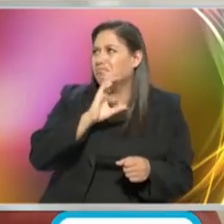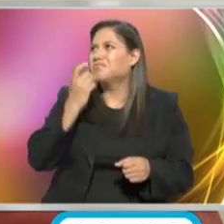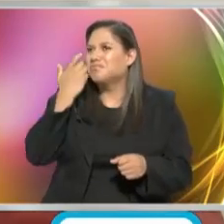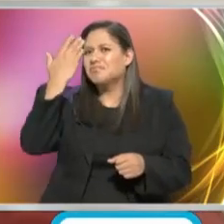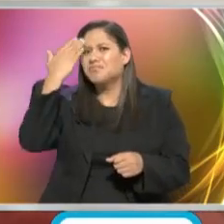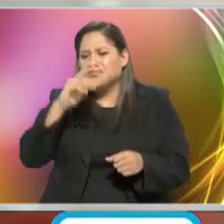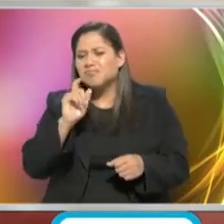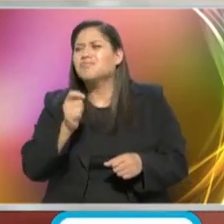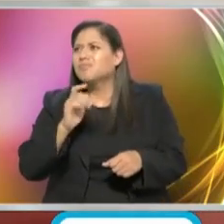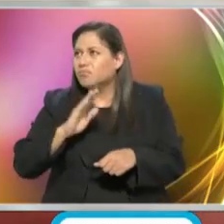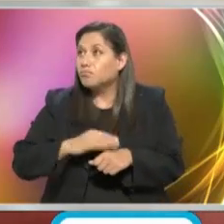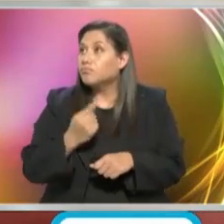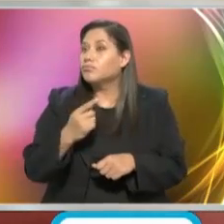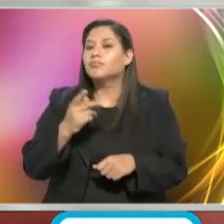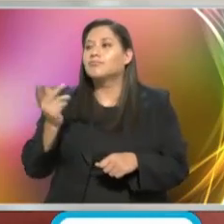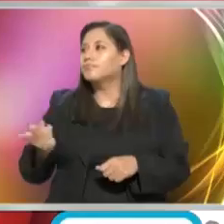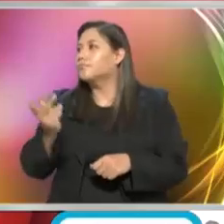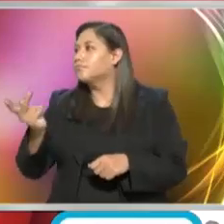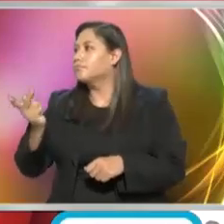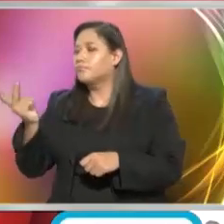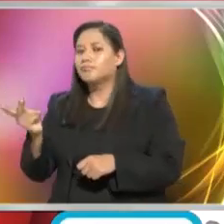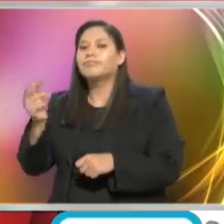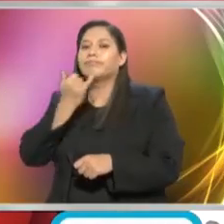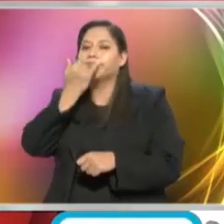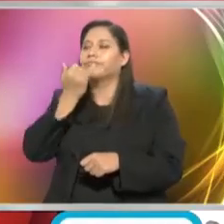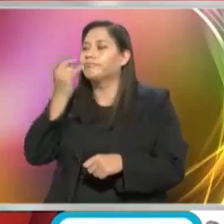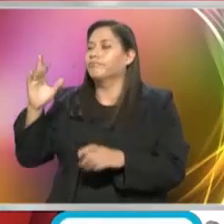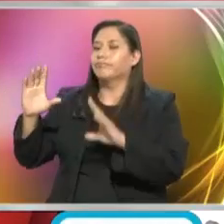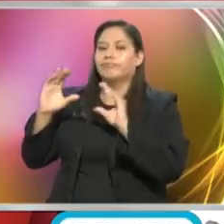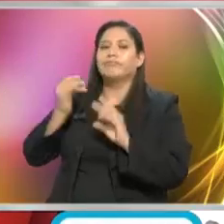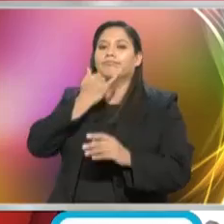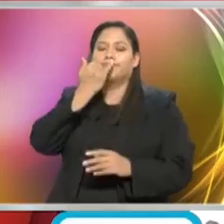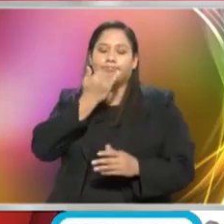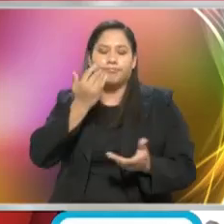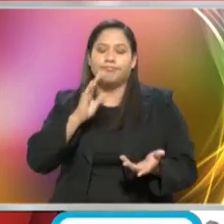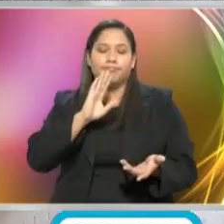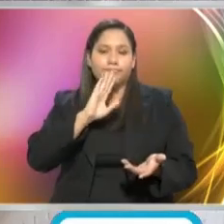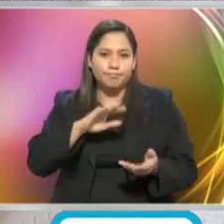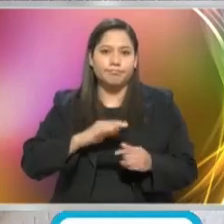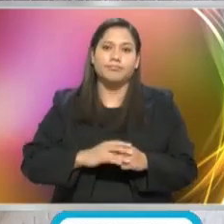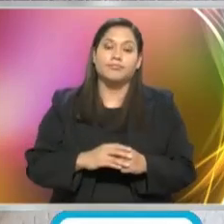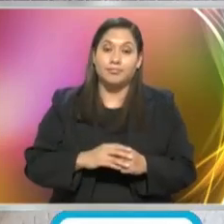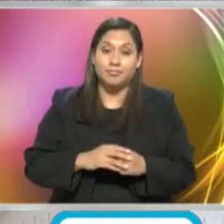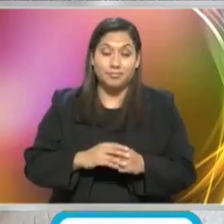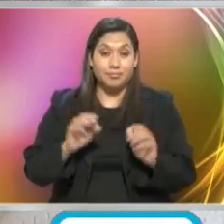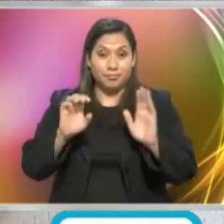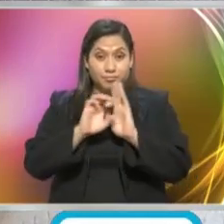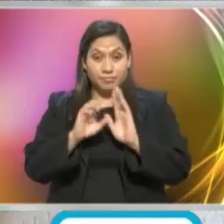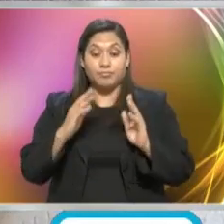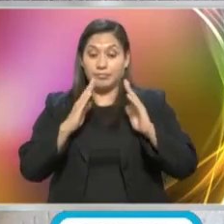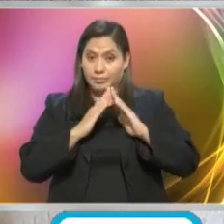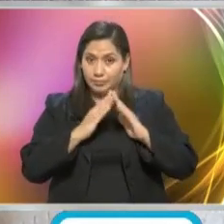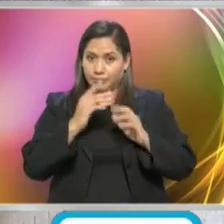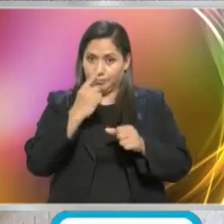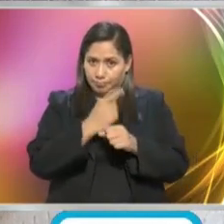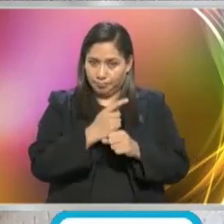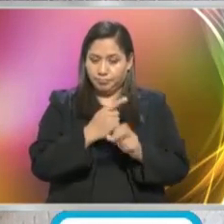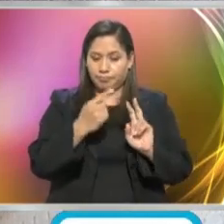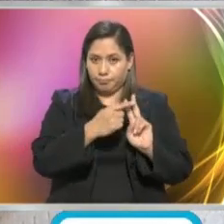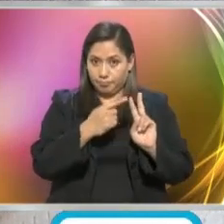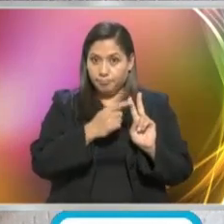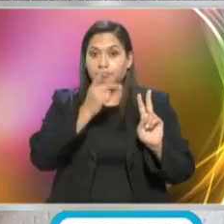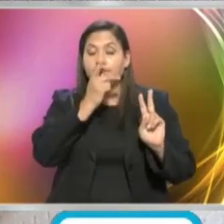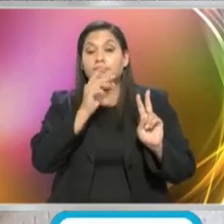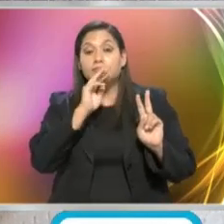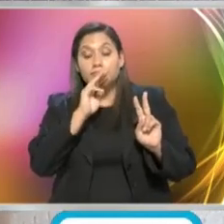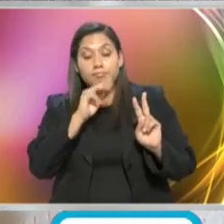quieren aprender, pero la buscan en otras partes y en las fuentes equivocadas. Sí. Absolutamente. Si hay de parte del hogar, si hay parte de papá y